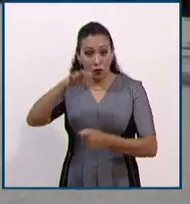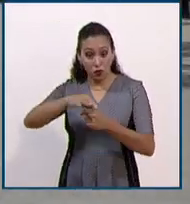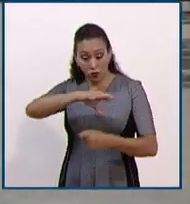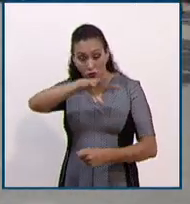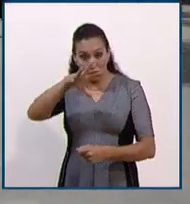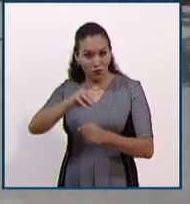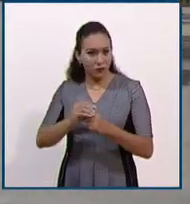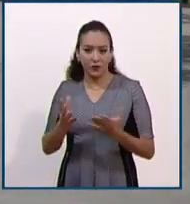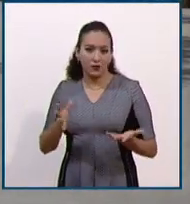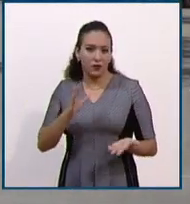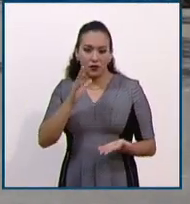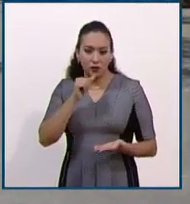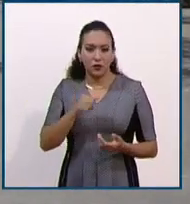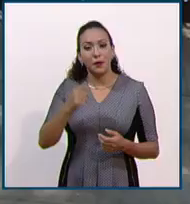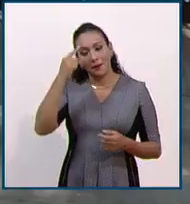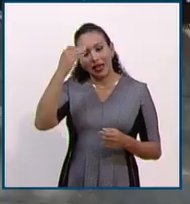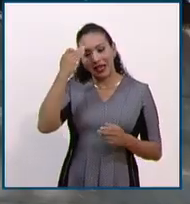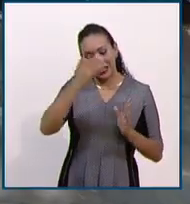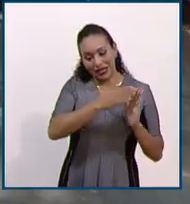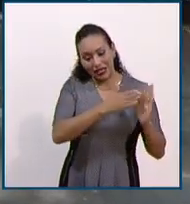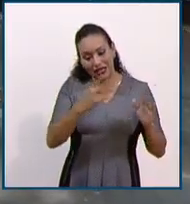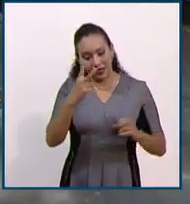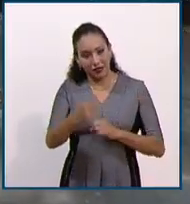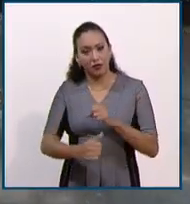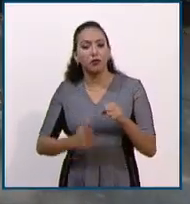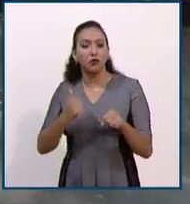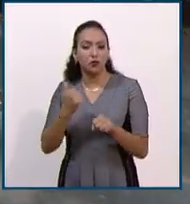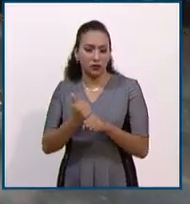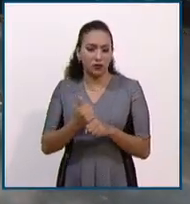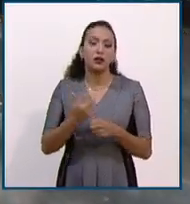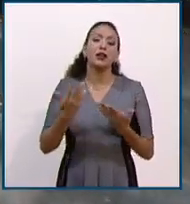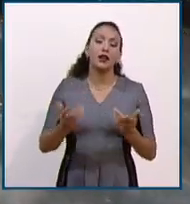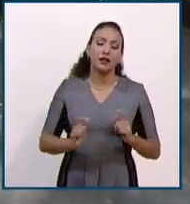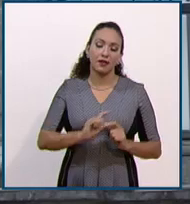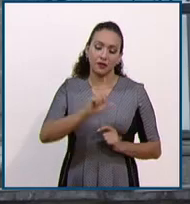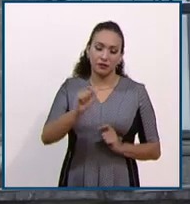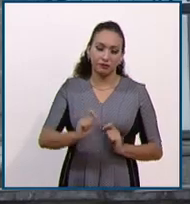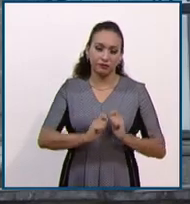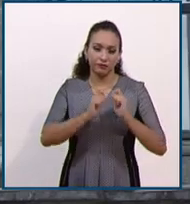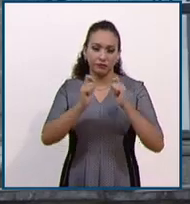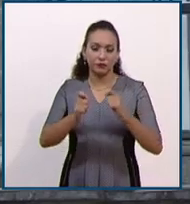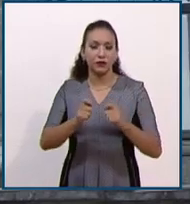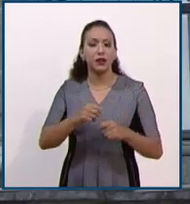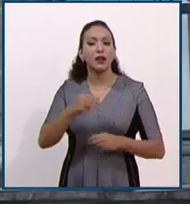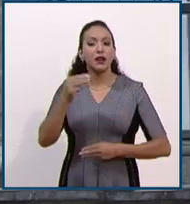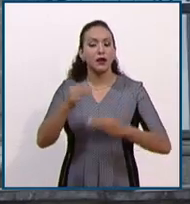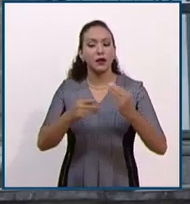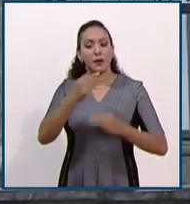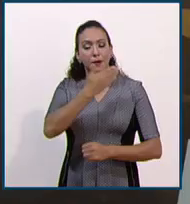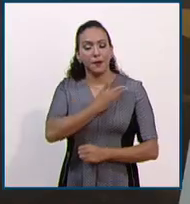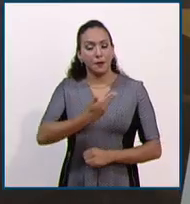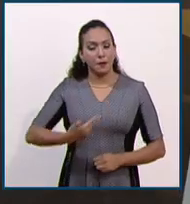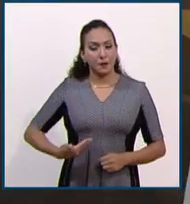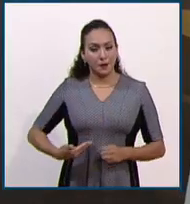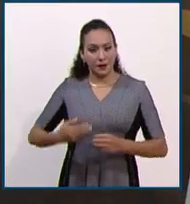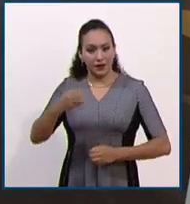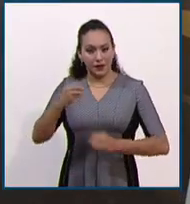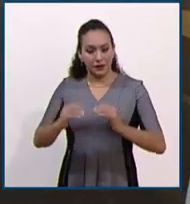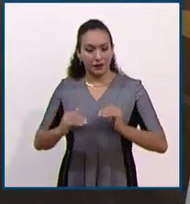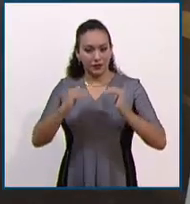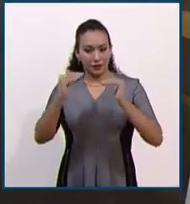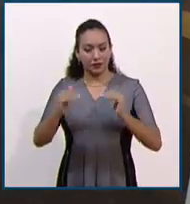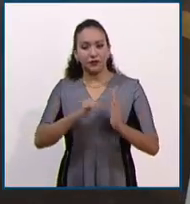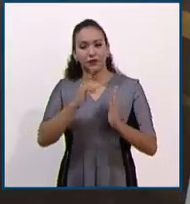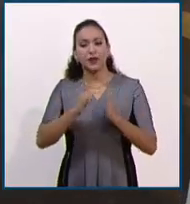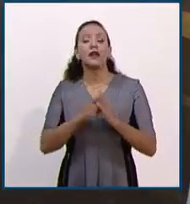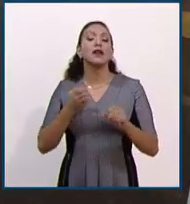invalidar la ampliación por 2 años del plazo para el cual se nombró originalmente al magistrado presidente del Tribunal Superior de Justicia